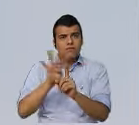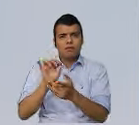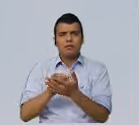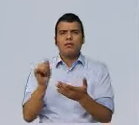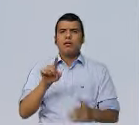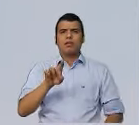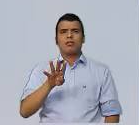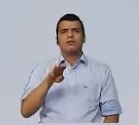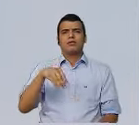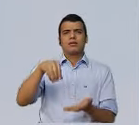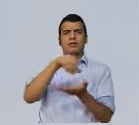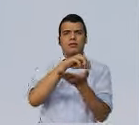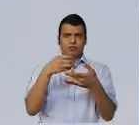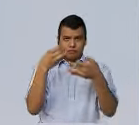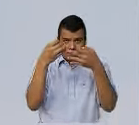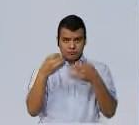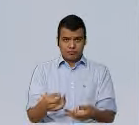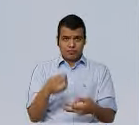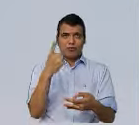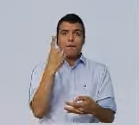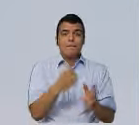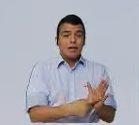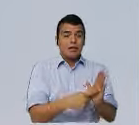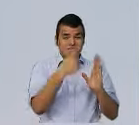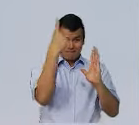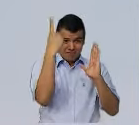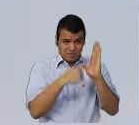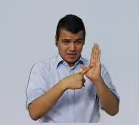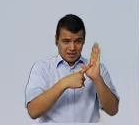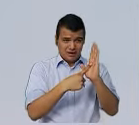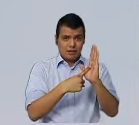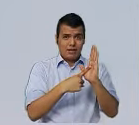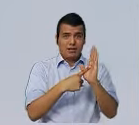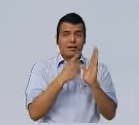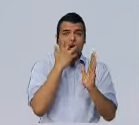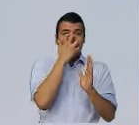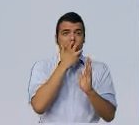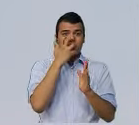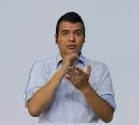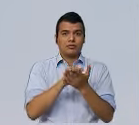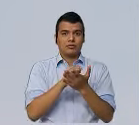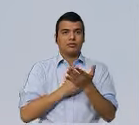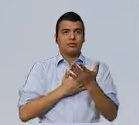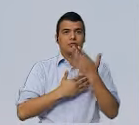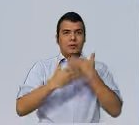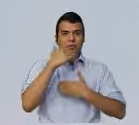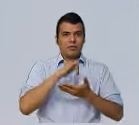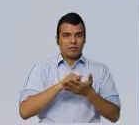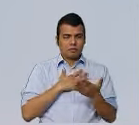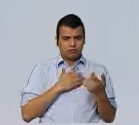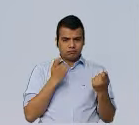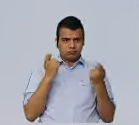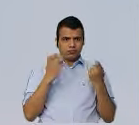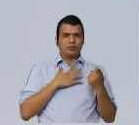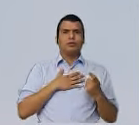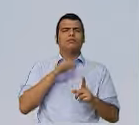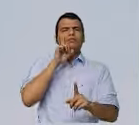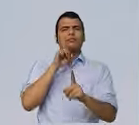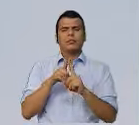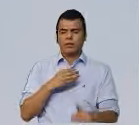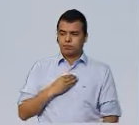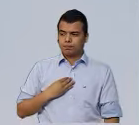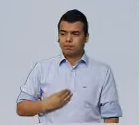gramos por cada 1000 calorías que usted consuma para mantener una buena digestión.